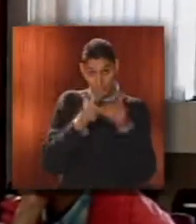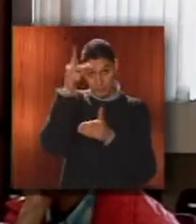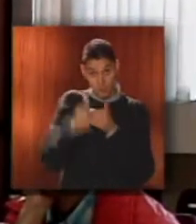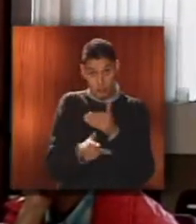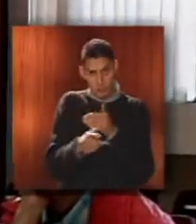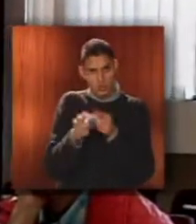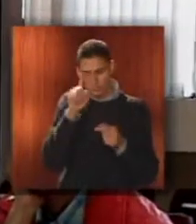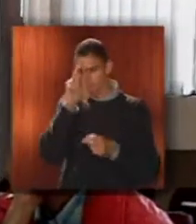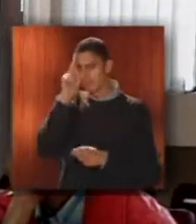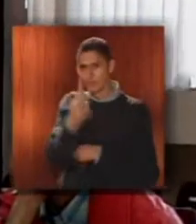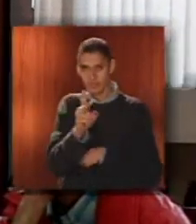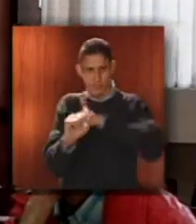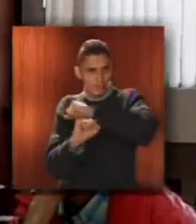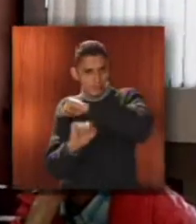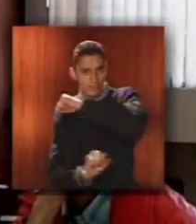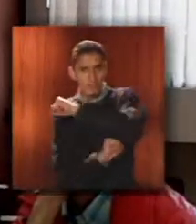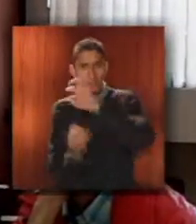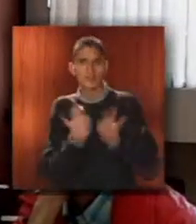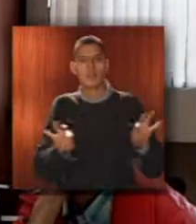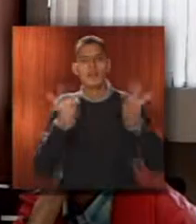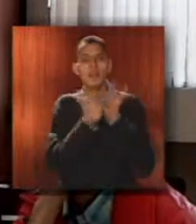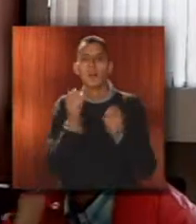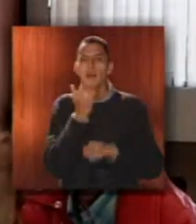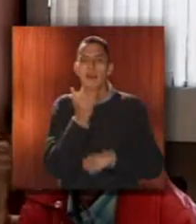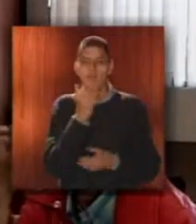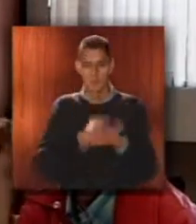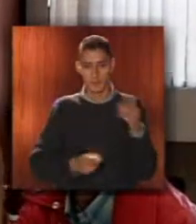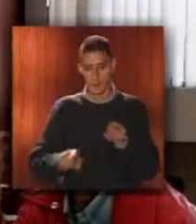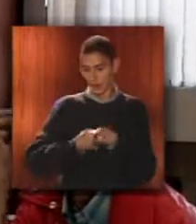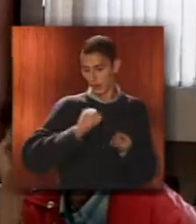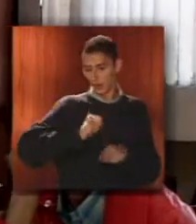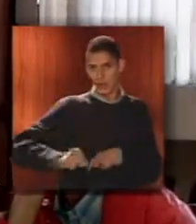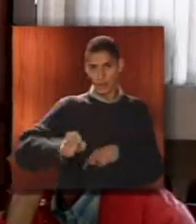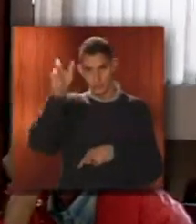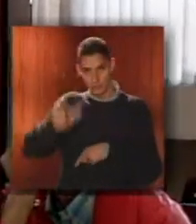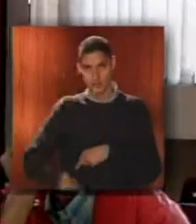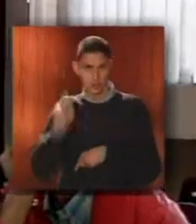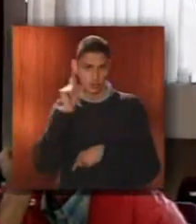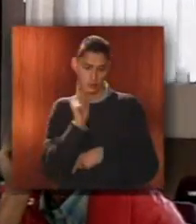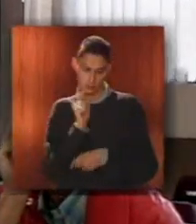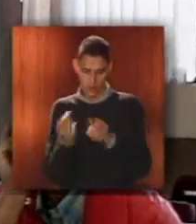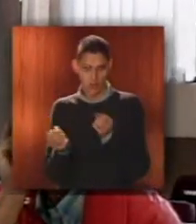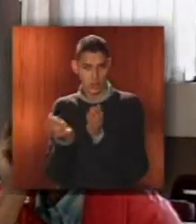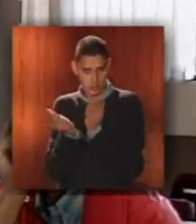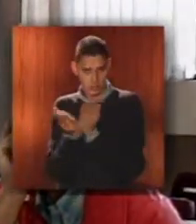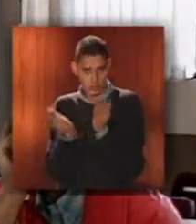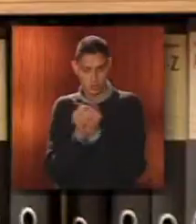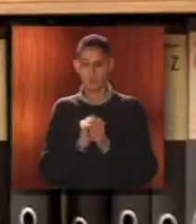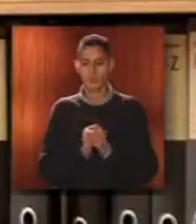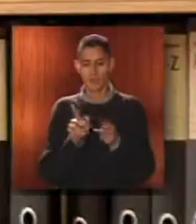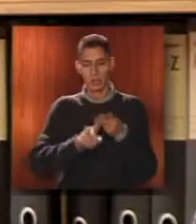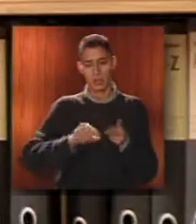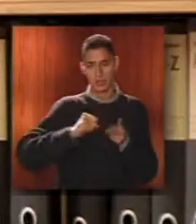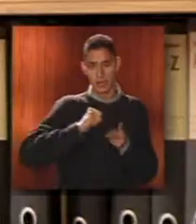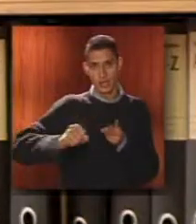apoya en principios fundamentales como el derecho que tienen a la educación,